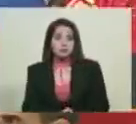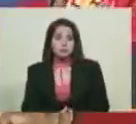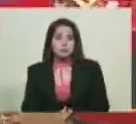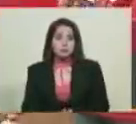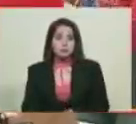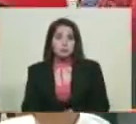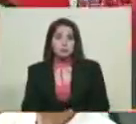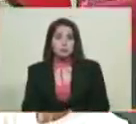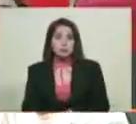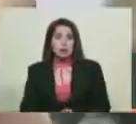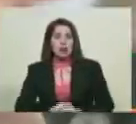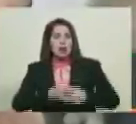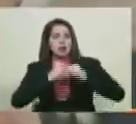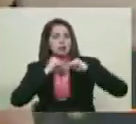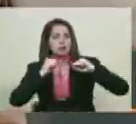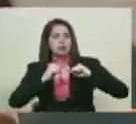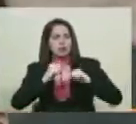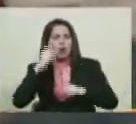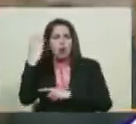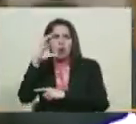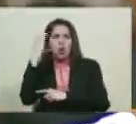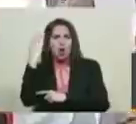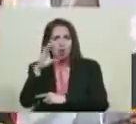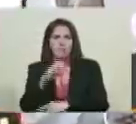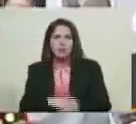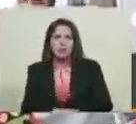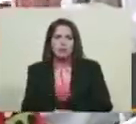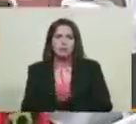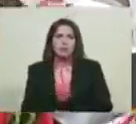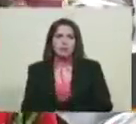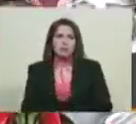¡A la carga, Colombia!